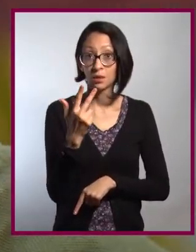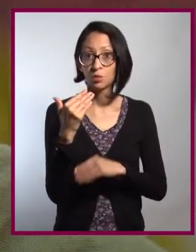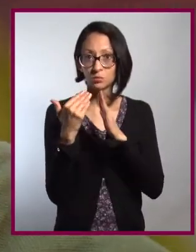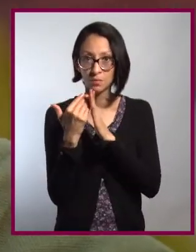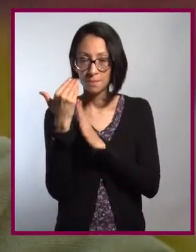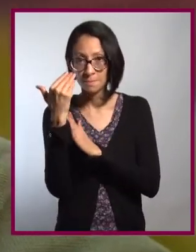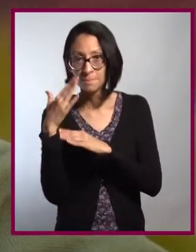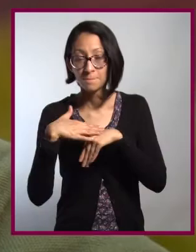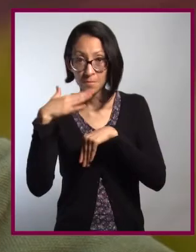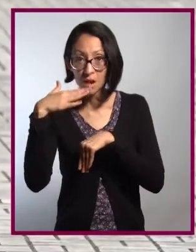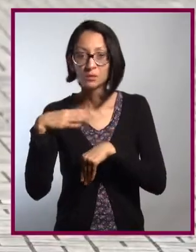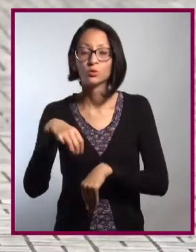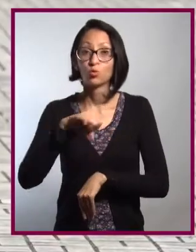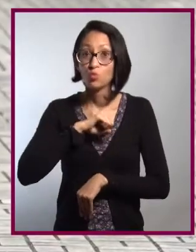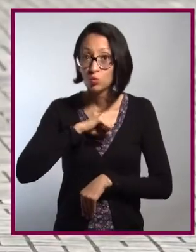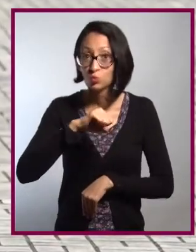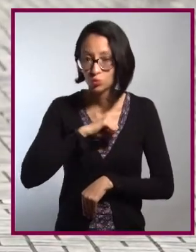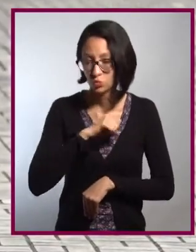y tos.